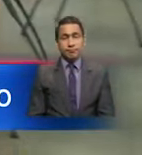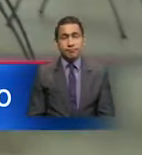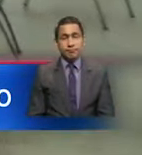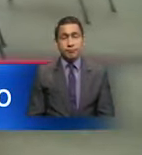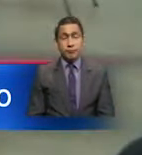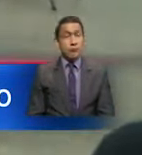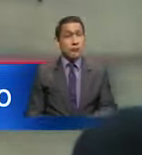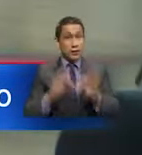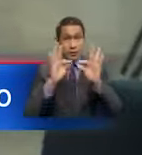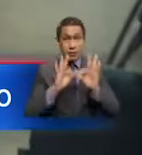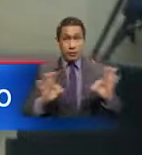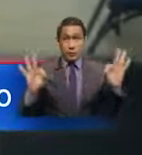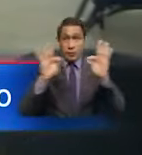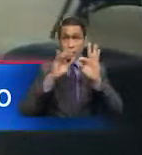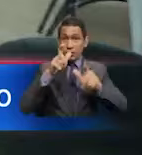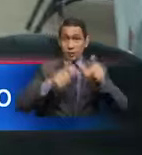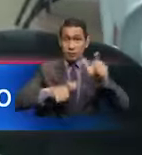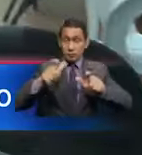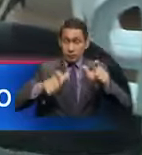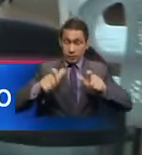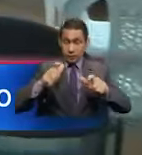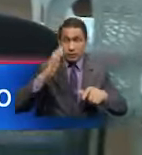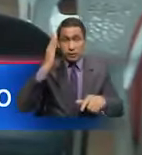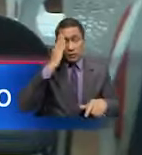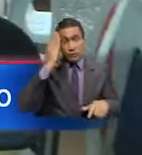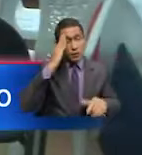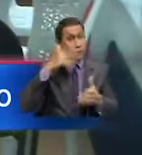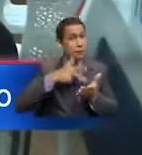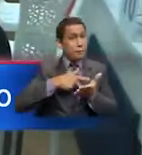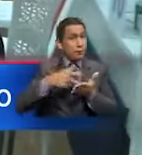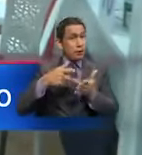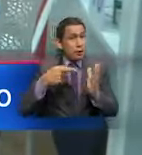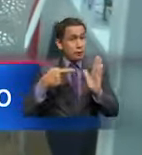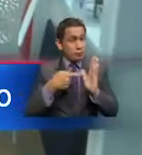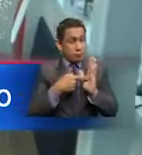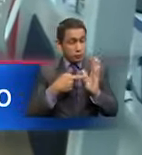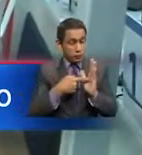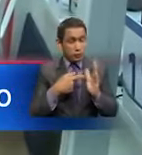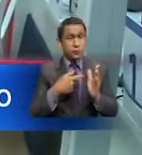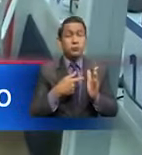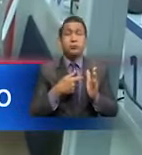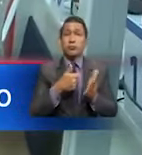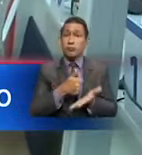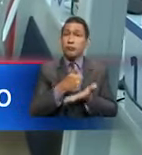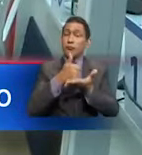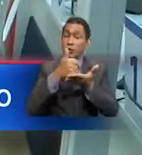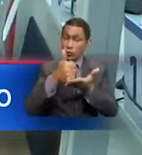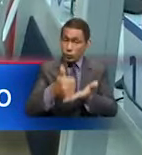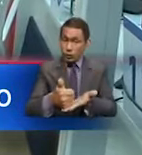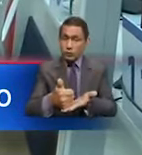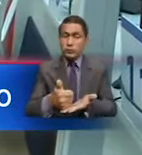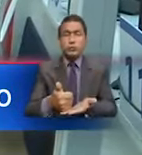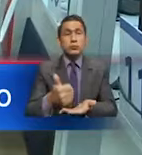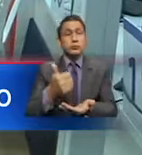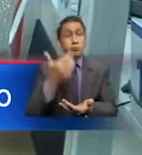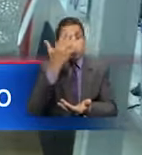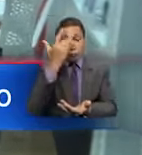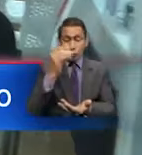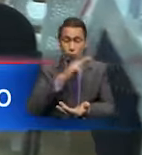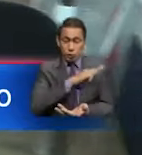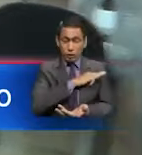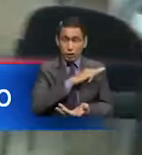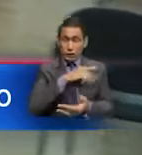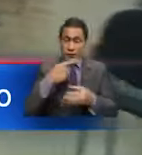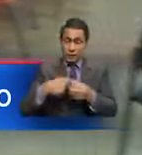que la ciudadanía también recuerde que, por ejemplo, el pago del impuesto predial sirve, por ejemplo, para las obras que se desarrollan en los diferentes barrios